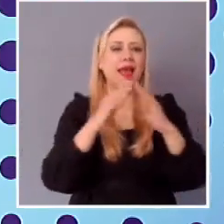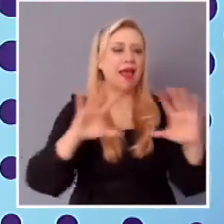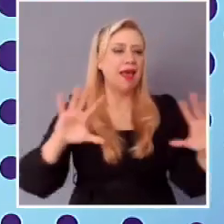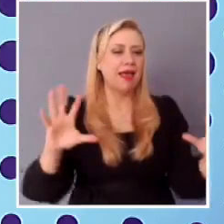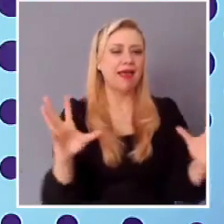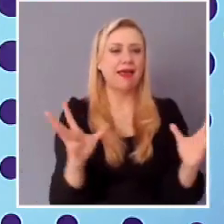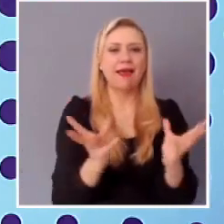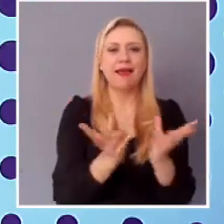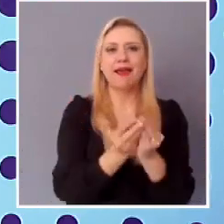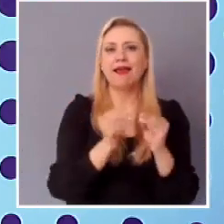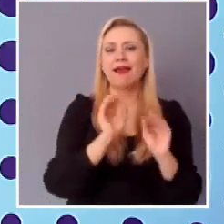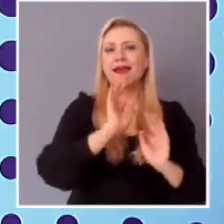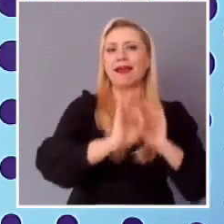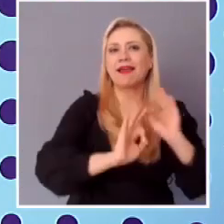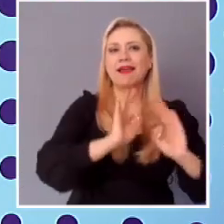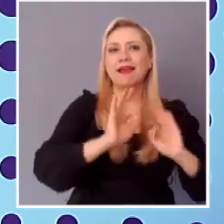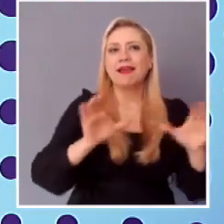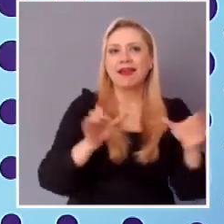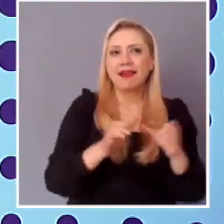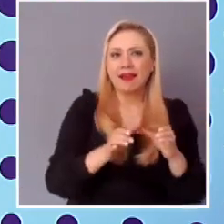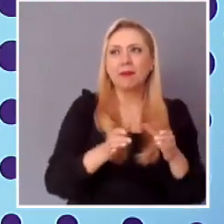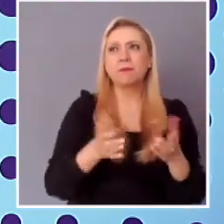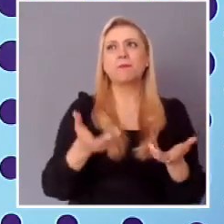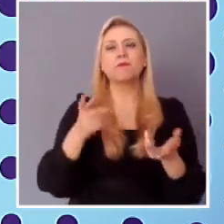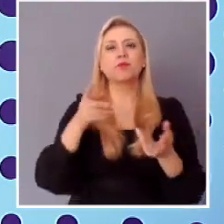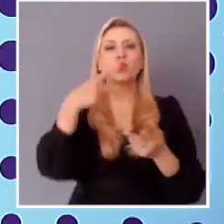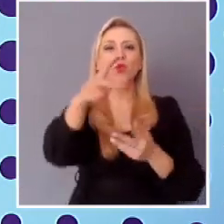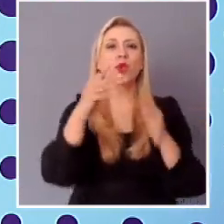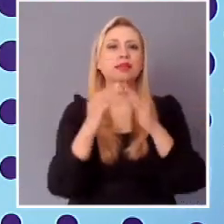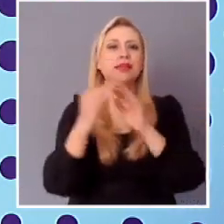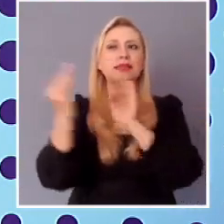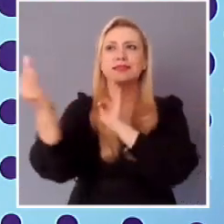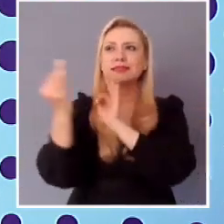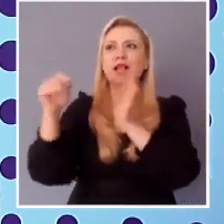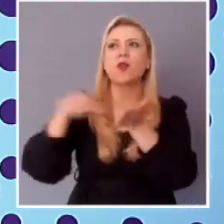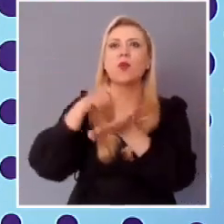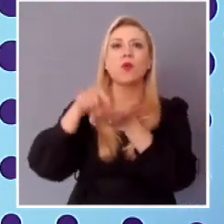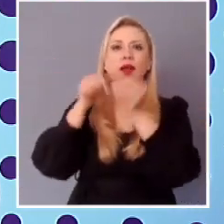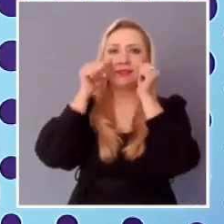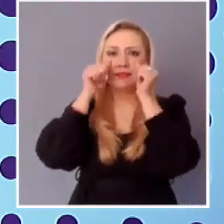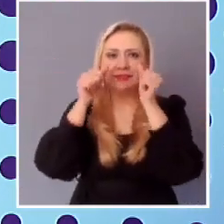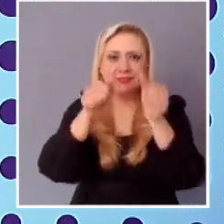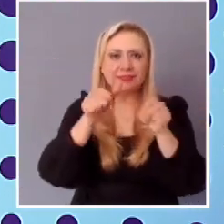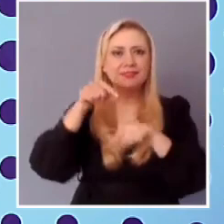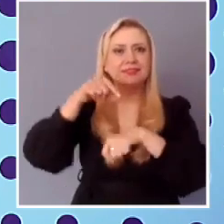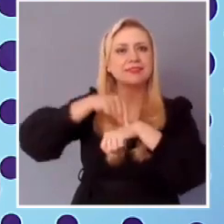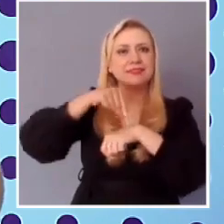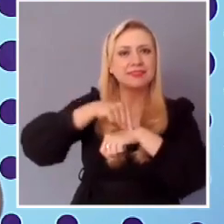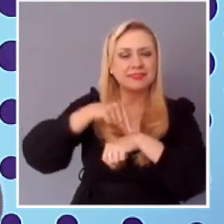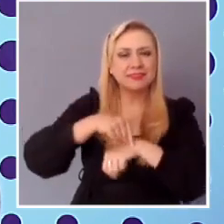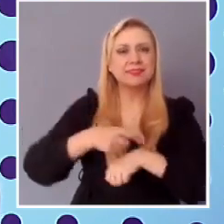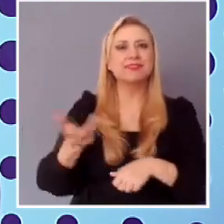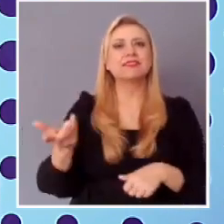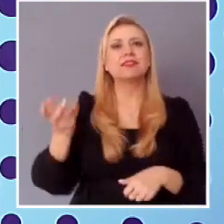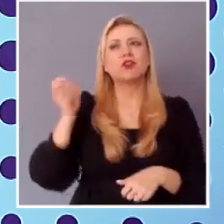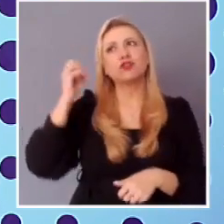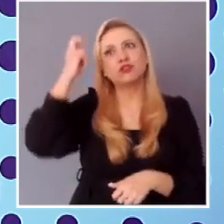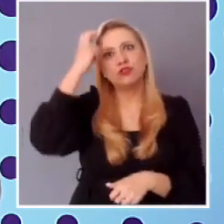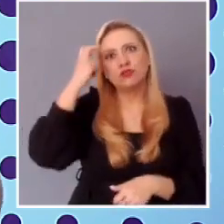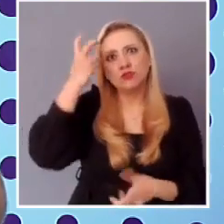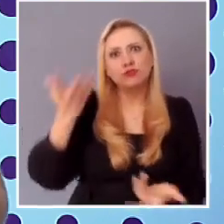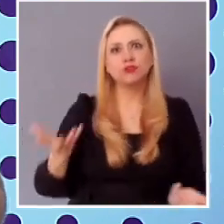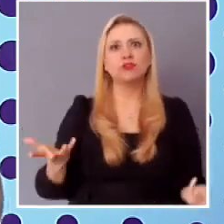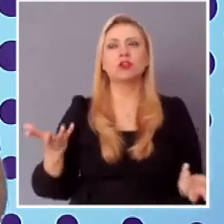trabajo, opciones de salud cerca de tu casa, apoyo y acompañamiento dependiendo cada una de las personas. Habrá personas que